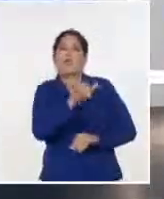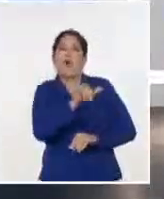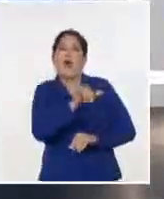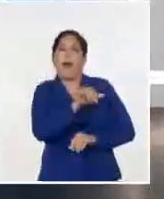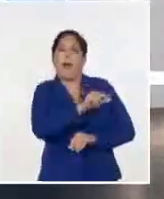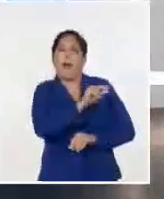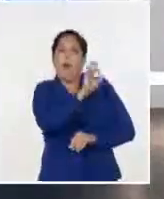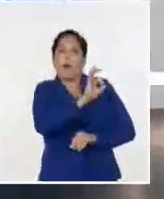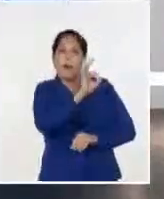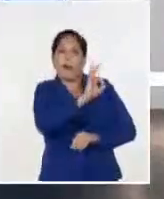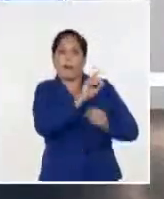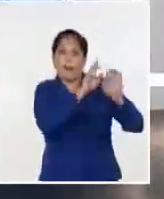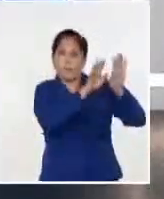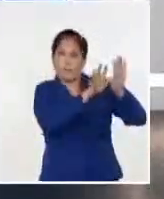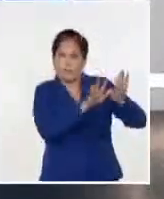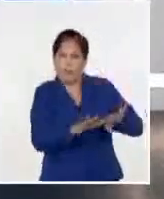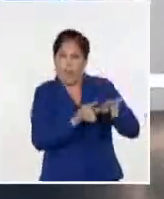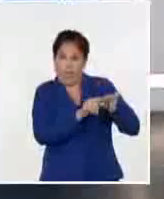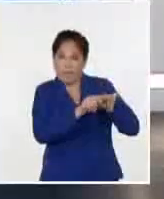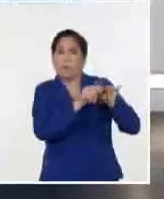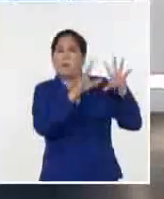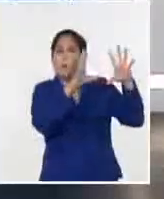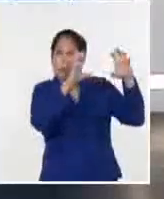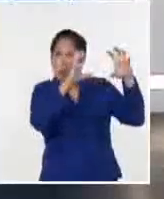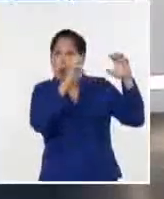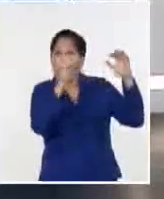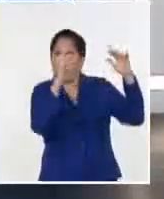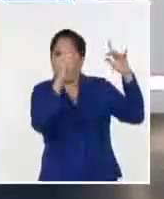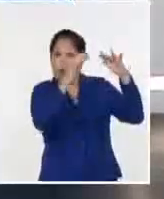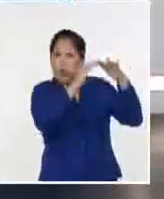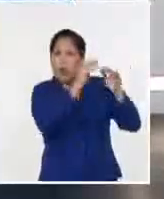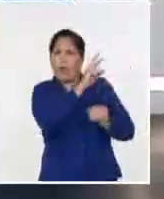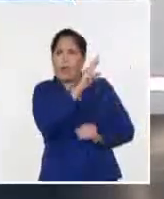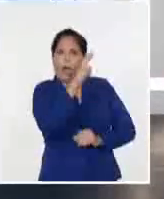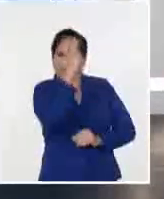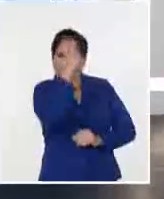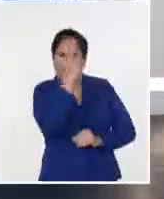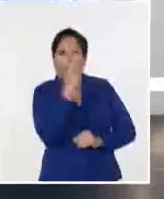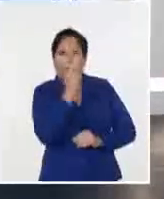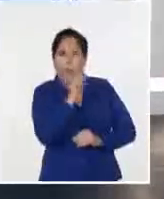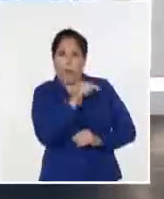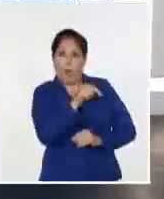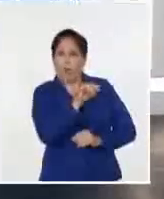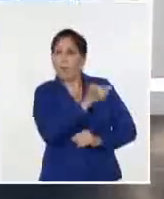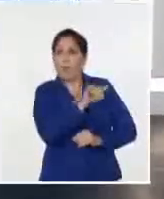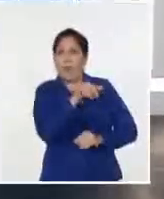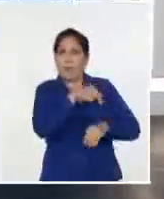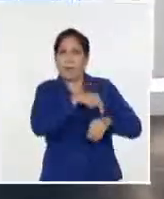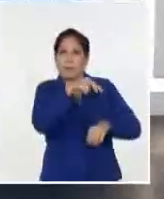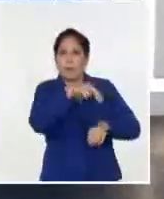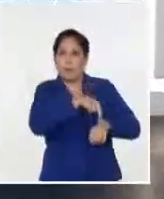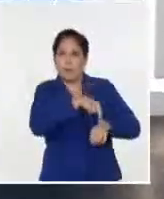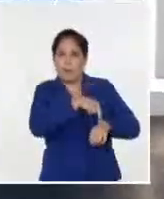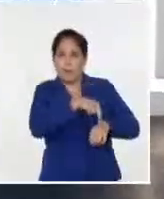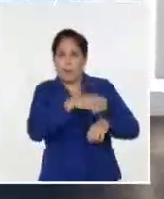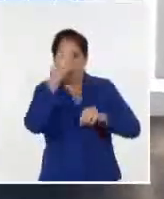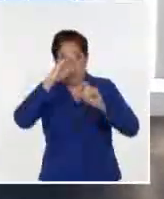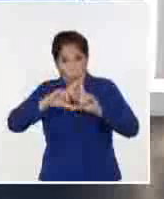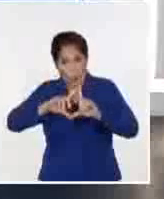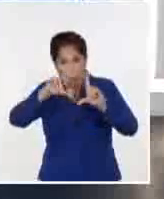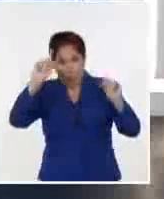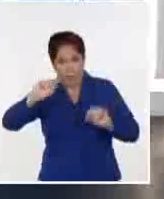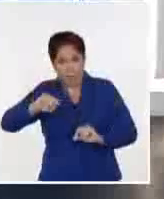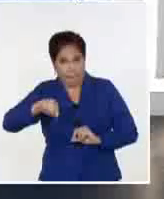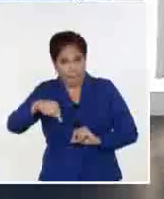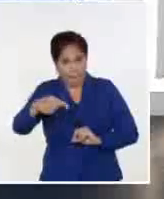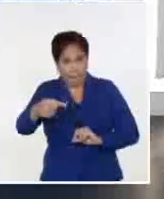todavía predominan los nublados sobre la República Dominicana y también sobre Puerto Rico. Nuestro país para mañana estará bajo